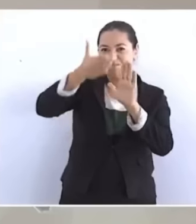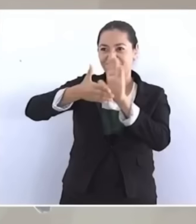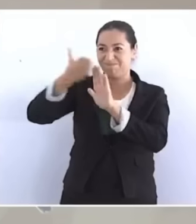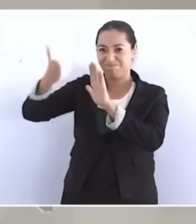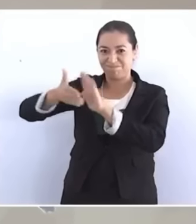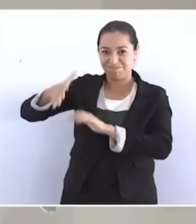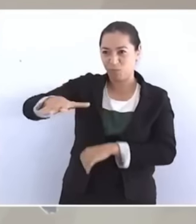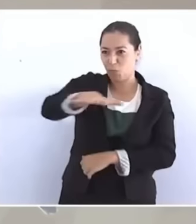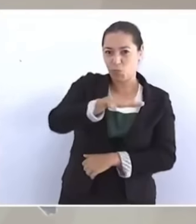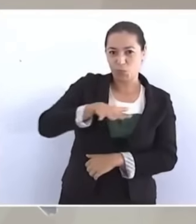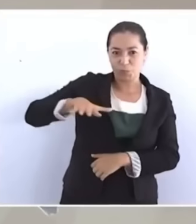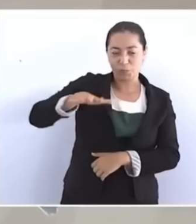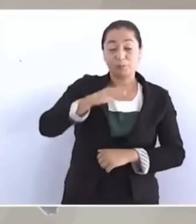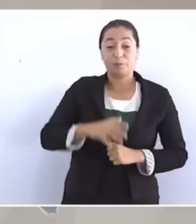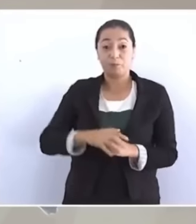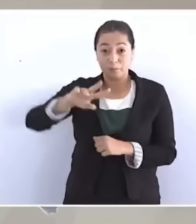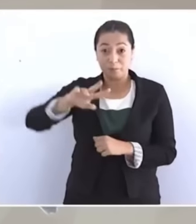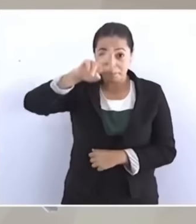La verdad es que